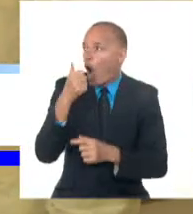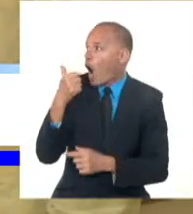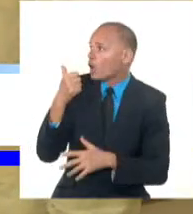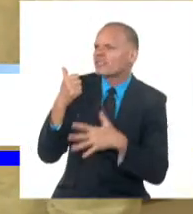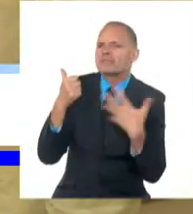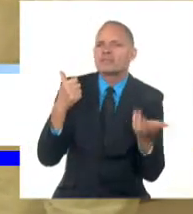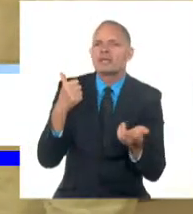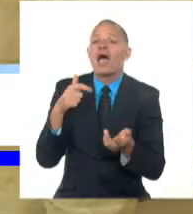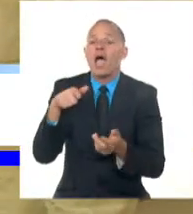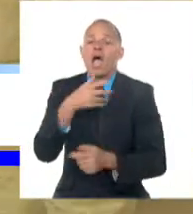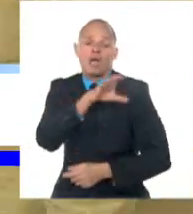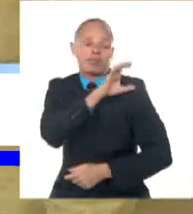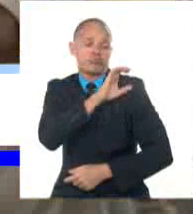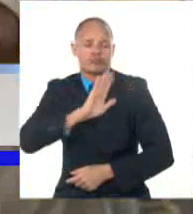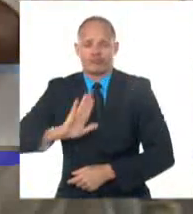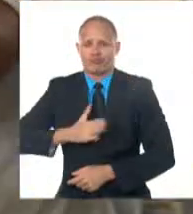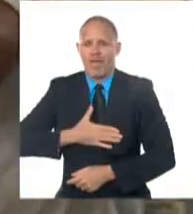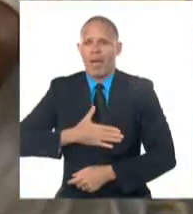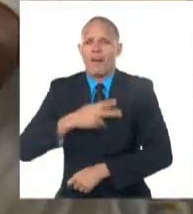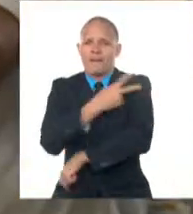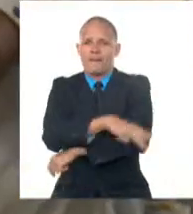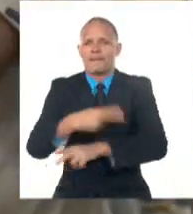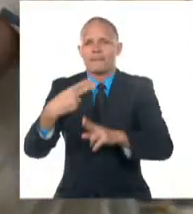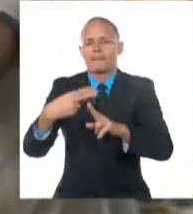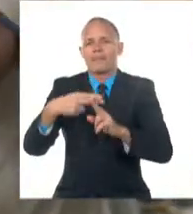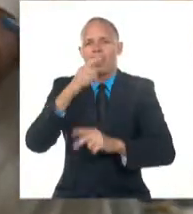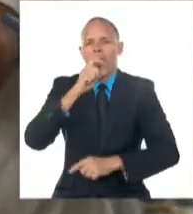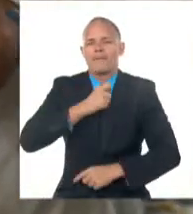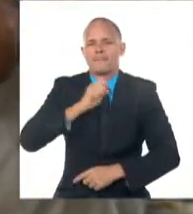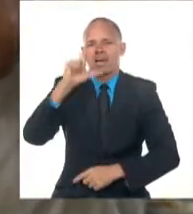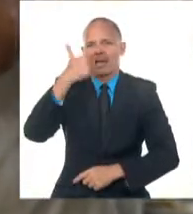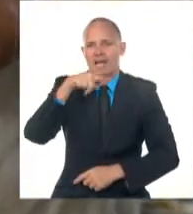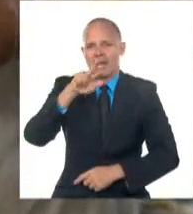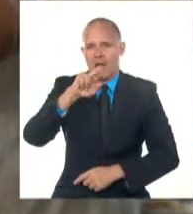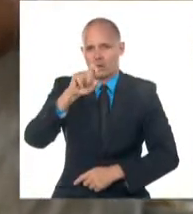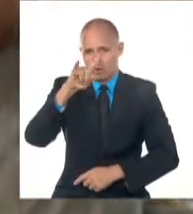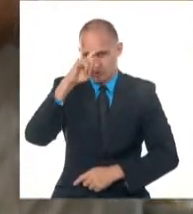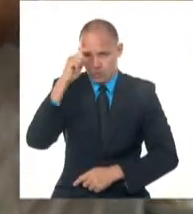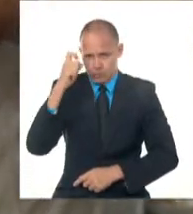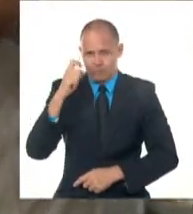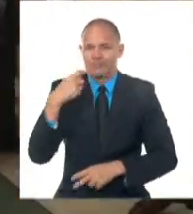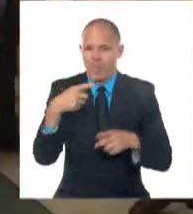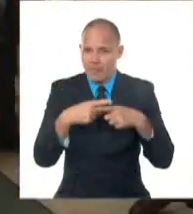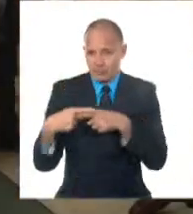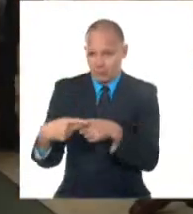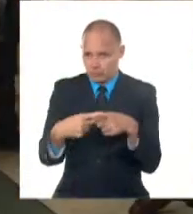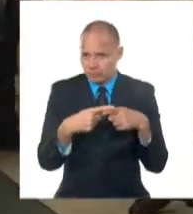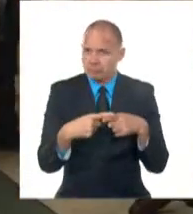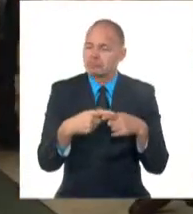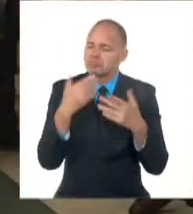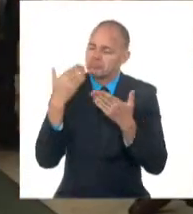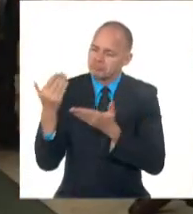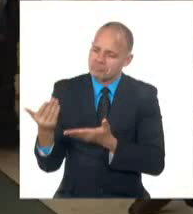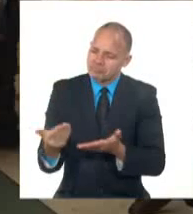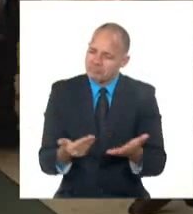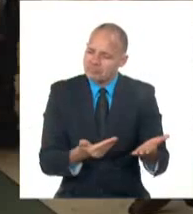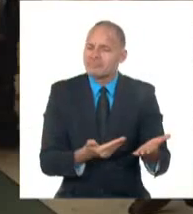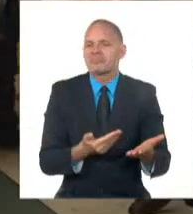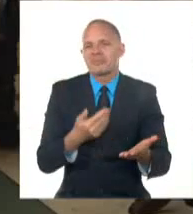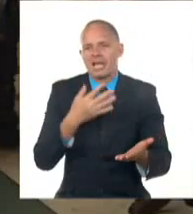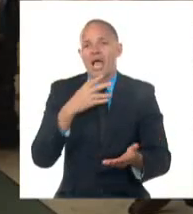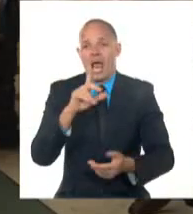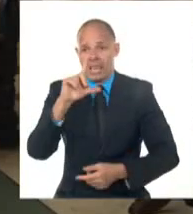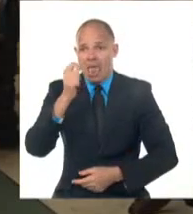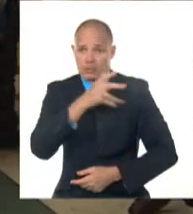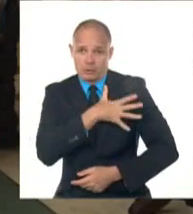honor visitar la isla caribeña. Durante el encuentro, Lazo resaltó los vínculos intergubernamentales, comercial,